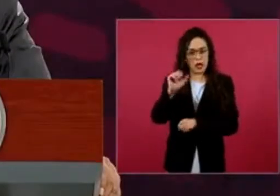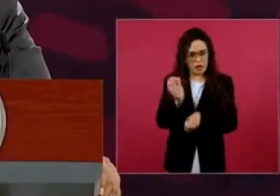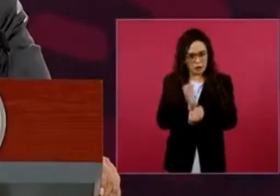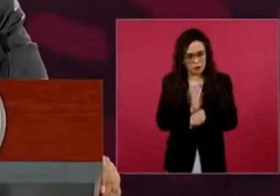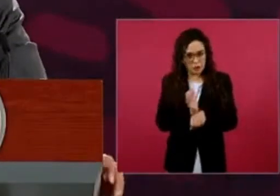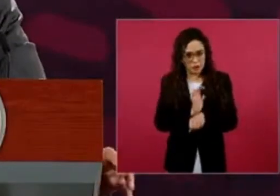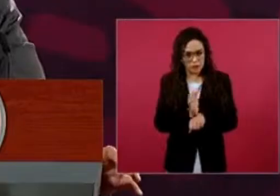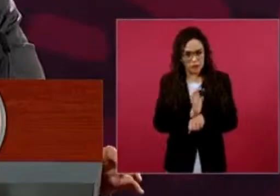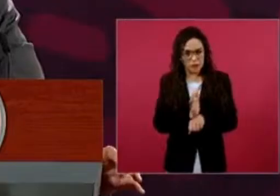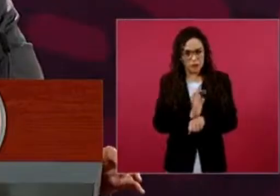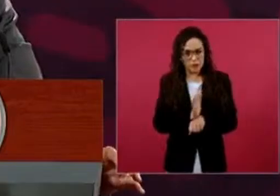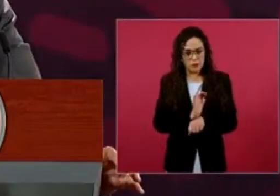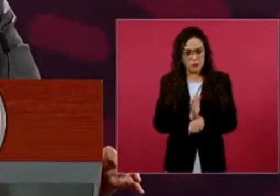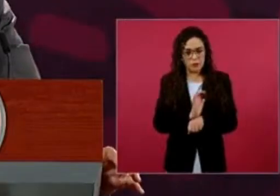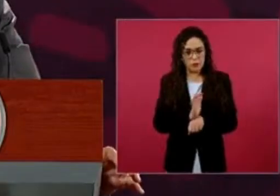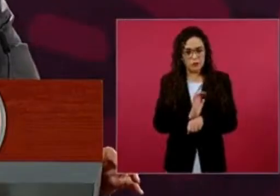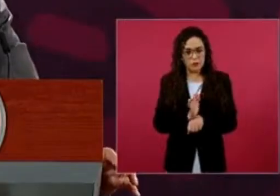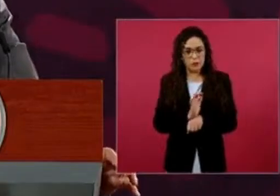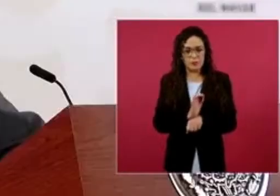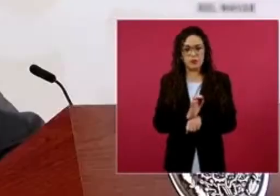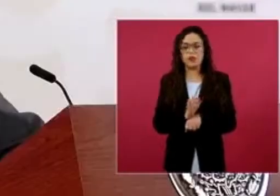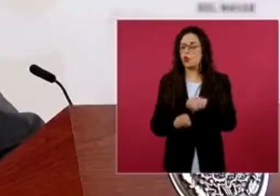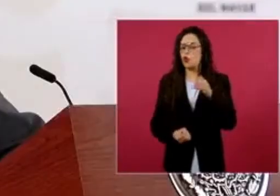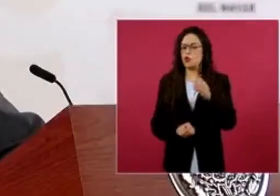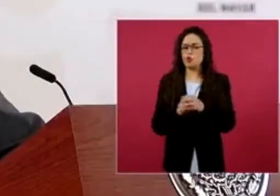hay instalaciones nuevas,